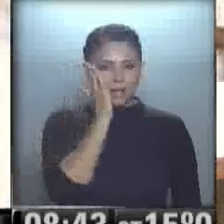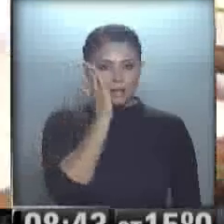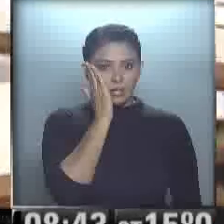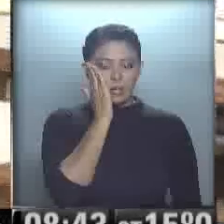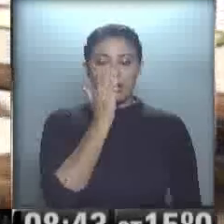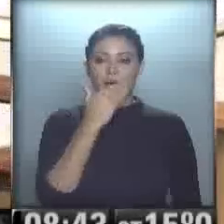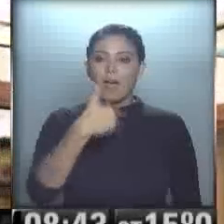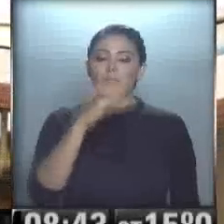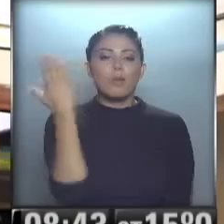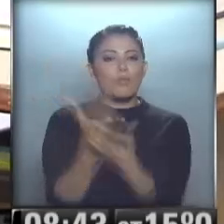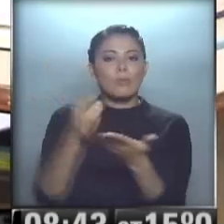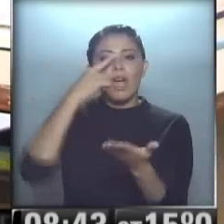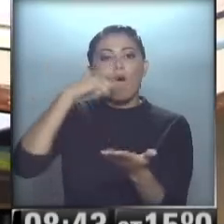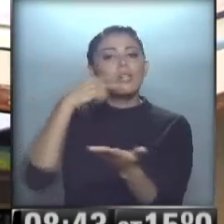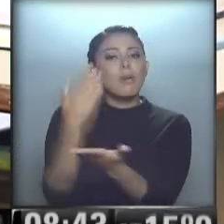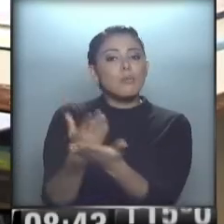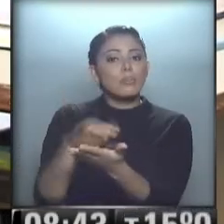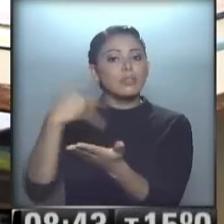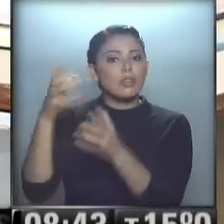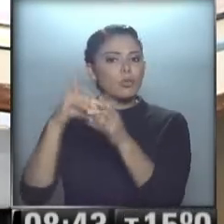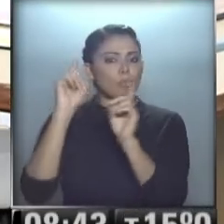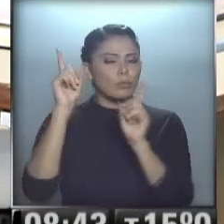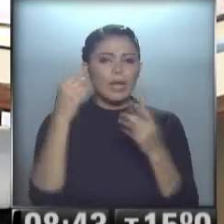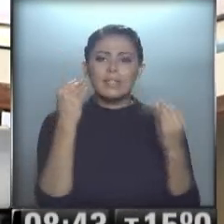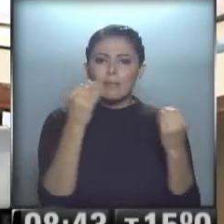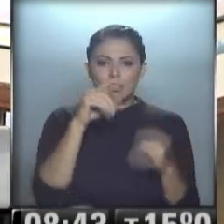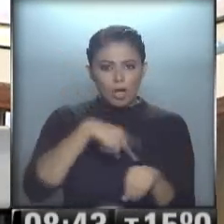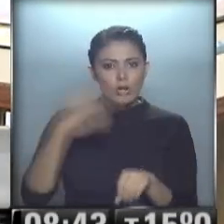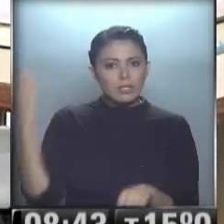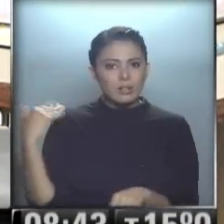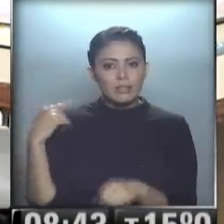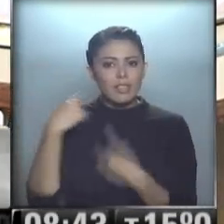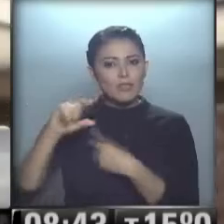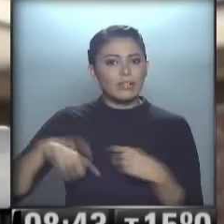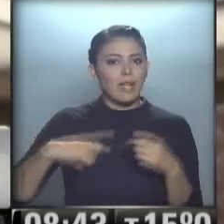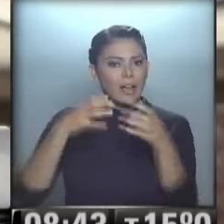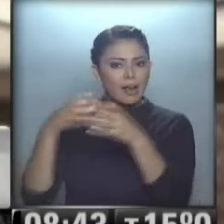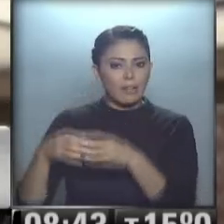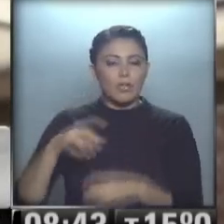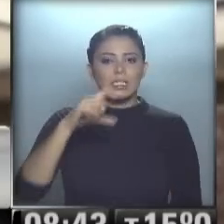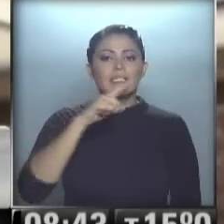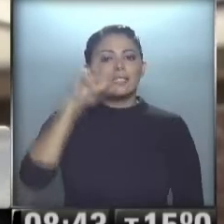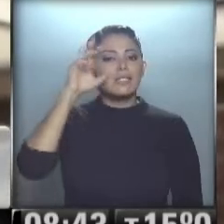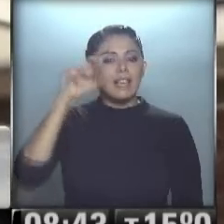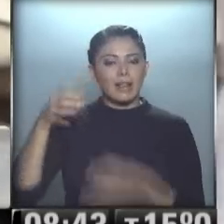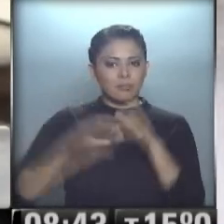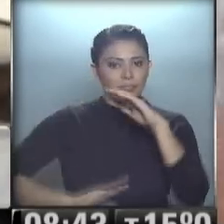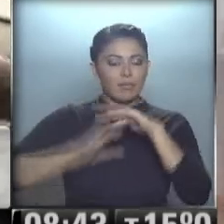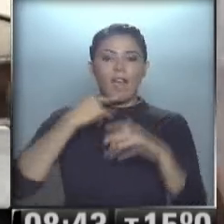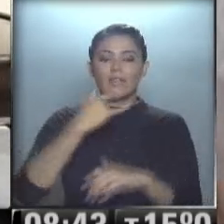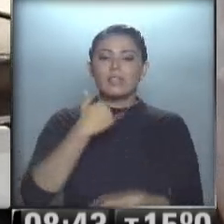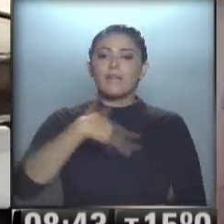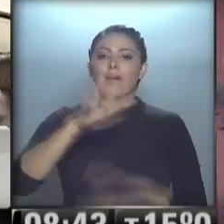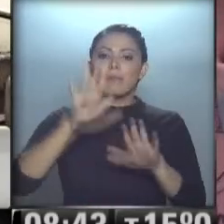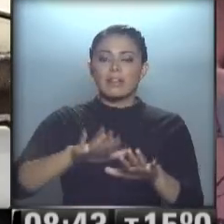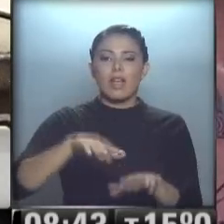dar una propuesta final a los maestros Pero qué pasó en las últimas horas con los gremios la cetera anunció que irá un paro de 48 horas